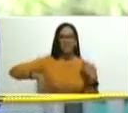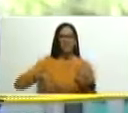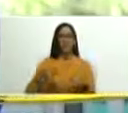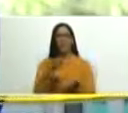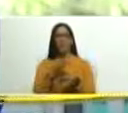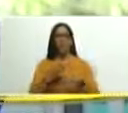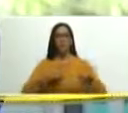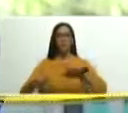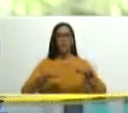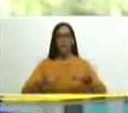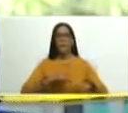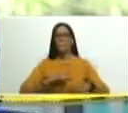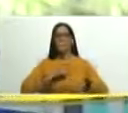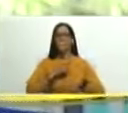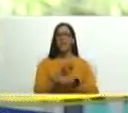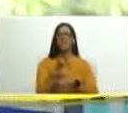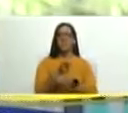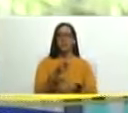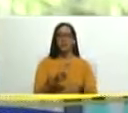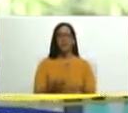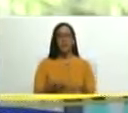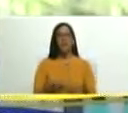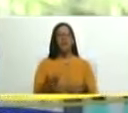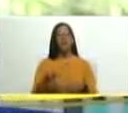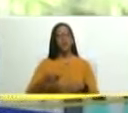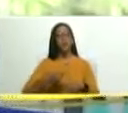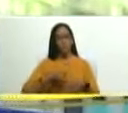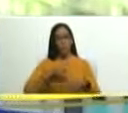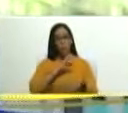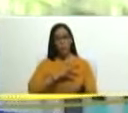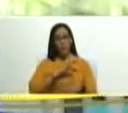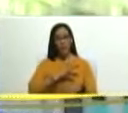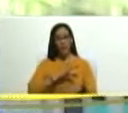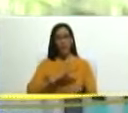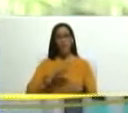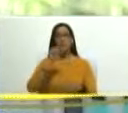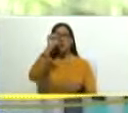dirige, manda el Comando Sur de Estados Unidos.